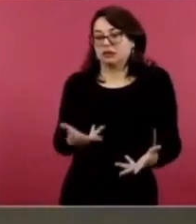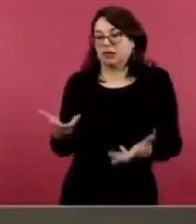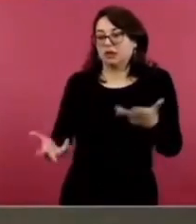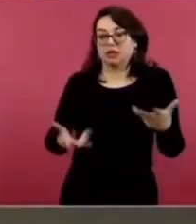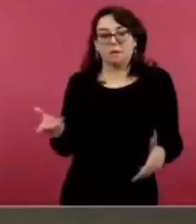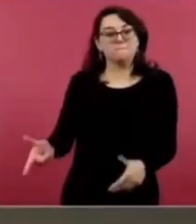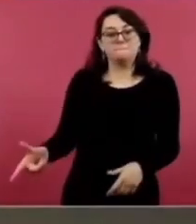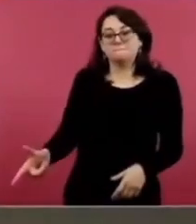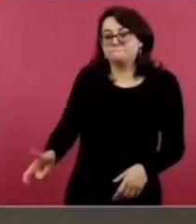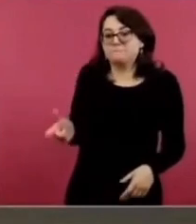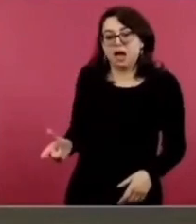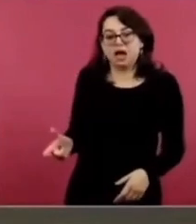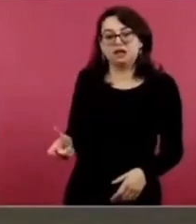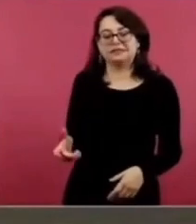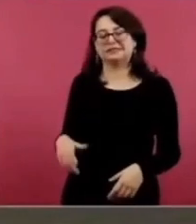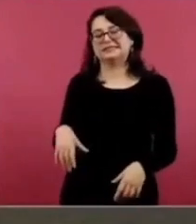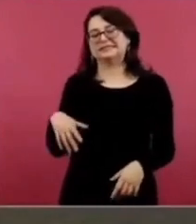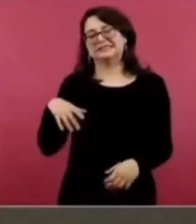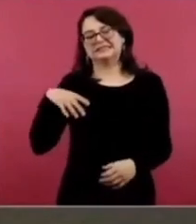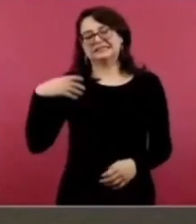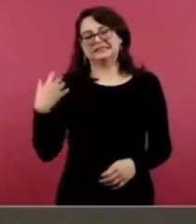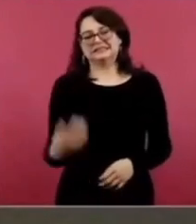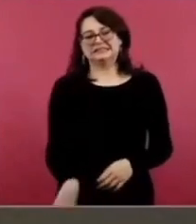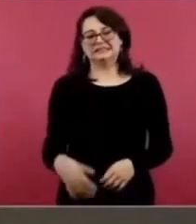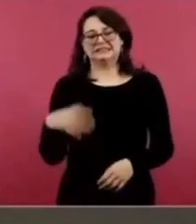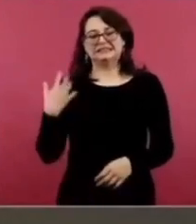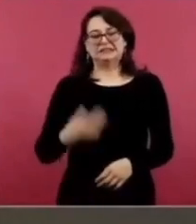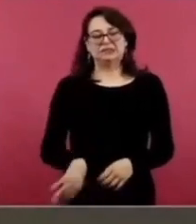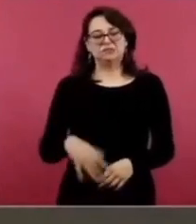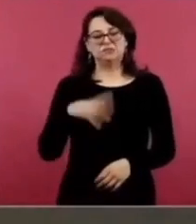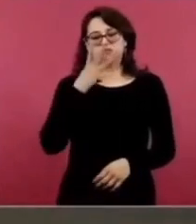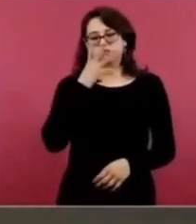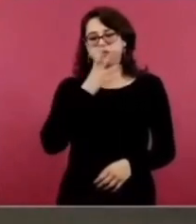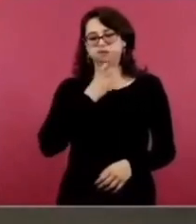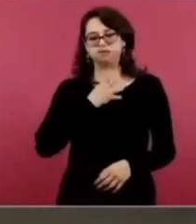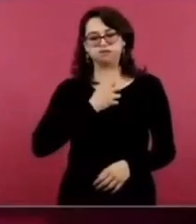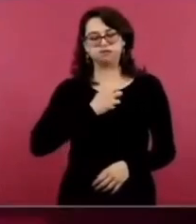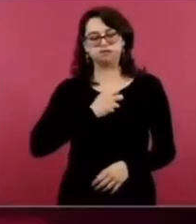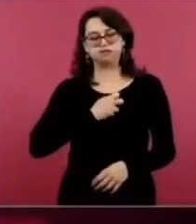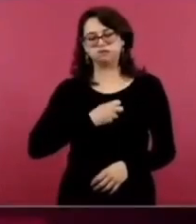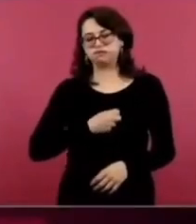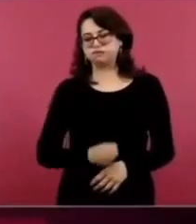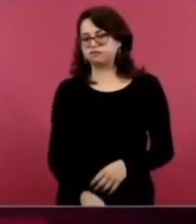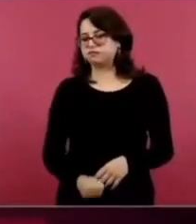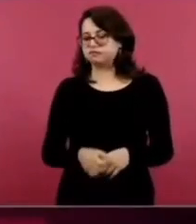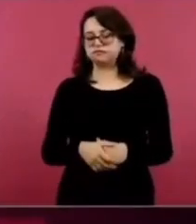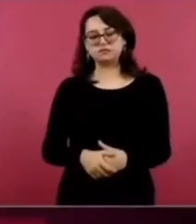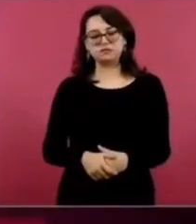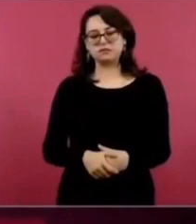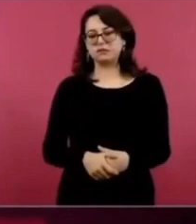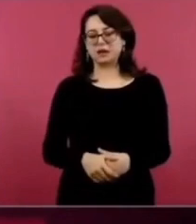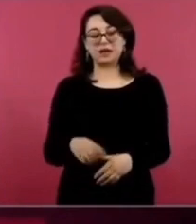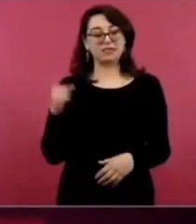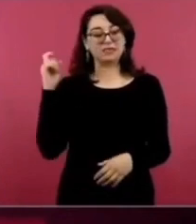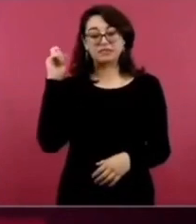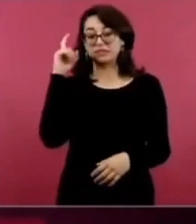disparaban. Eran muy dolorosos el robo con violencia que